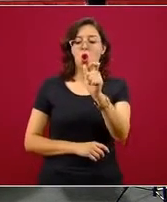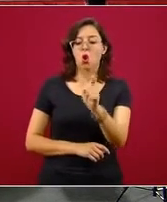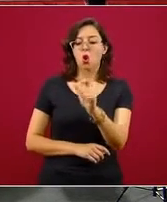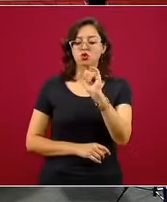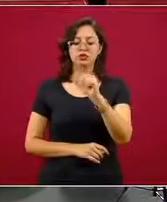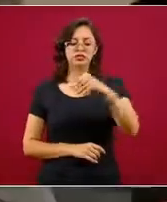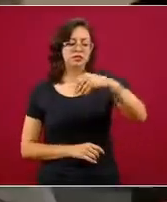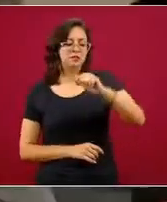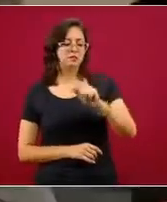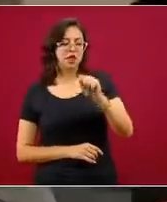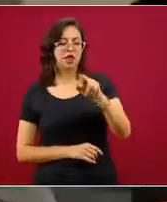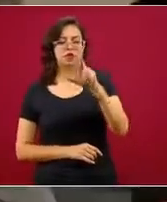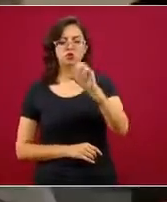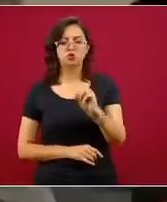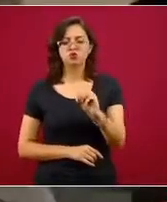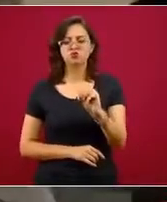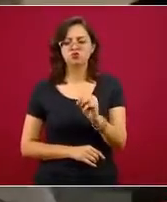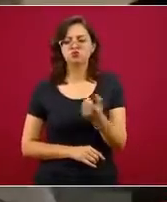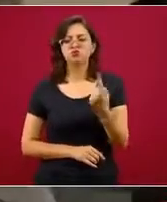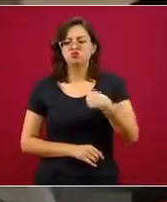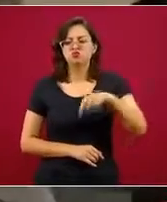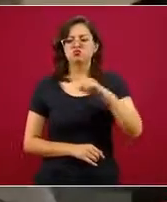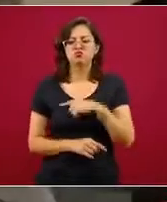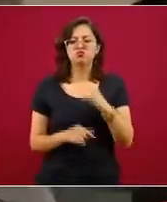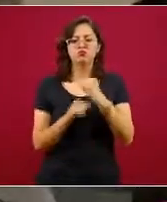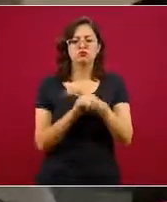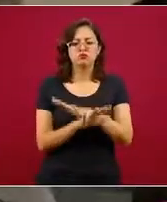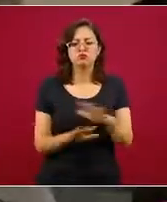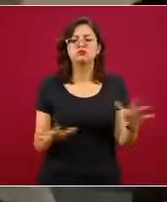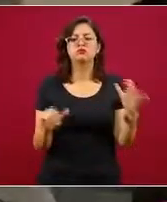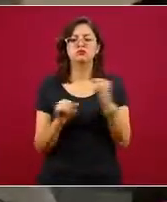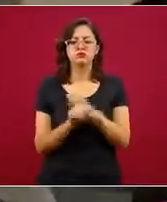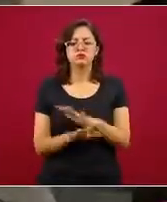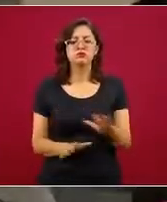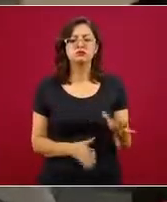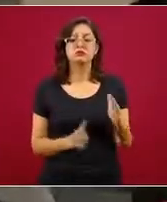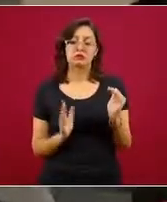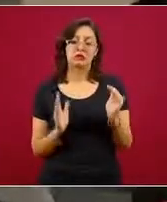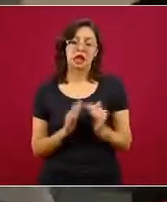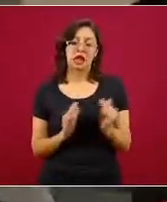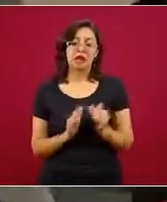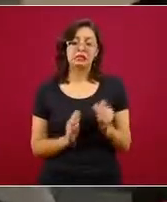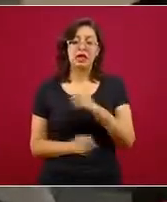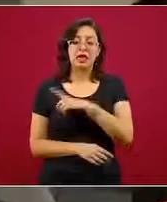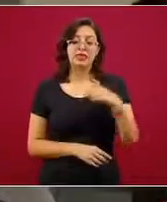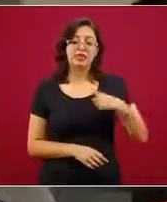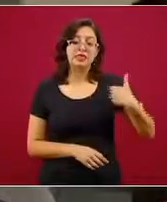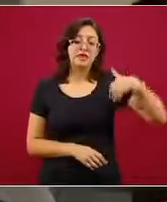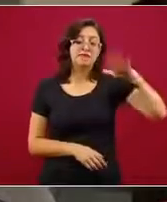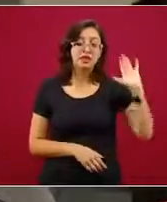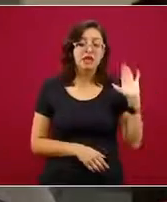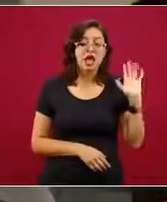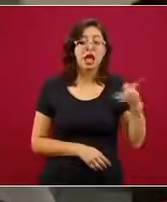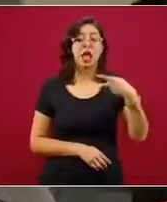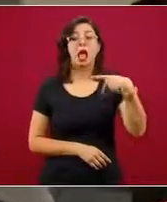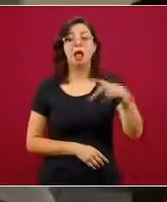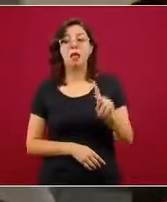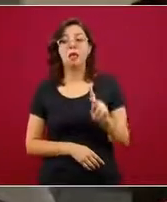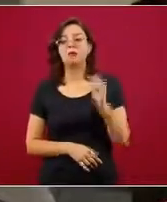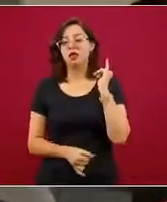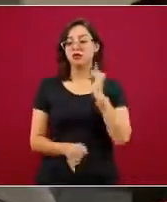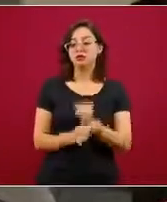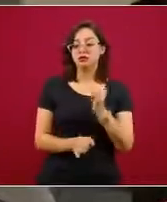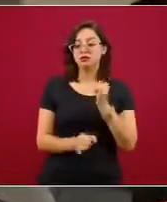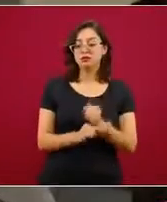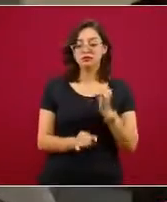Pues nosotros también hemos difundido que es importante que se tenga en casa, pero en nuestras redes sociales ya desde hace un